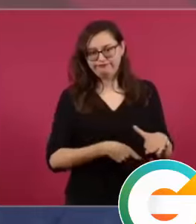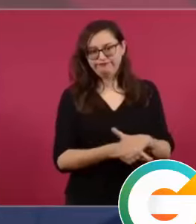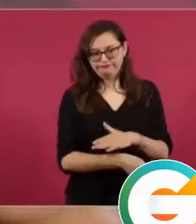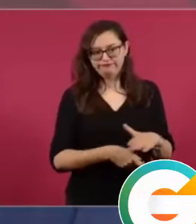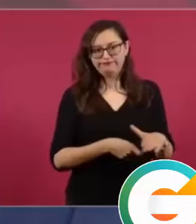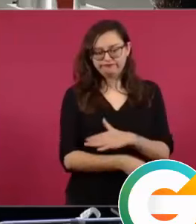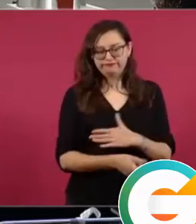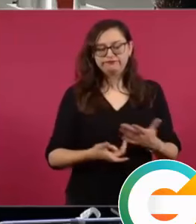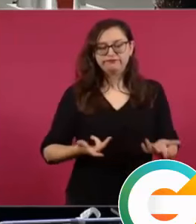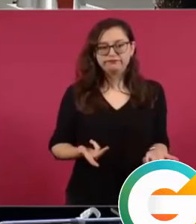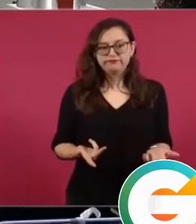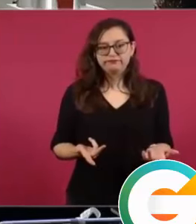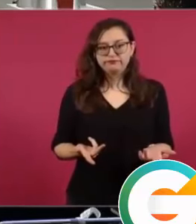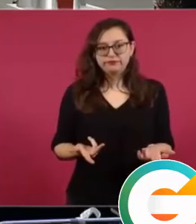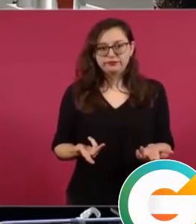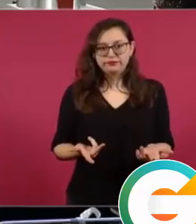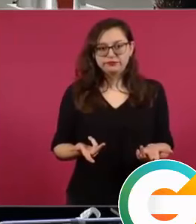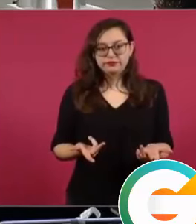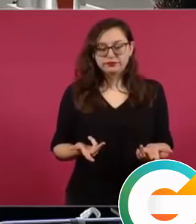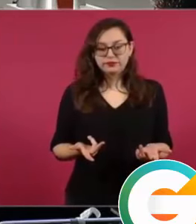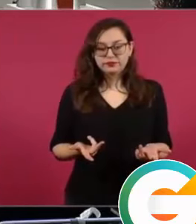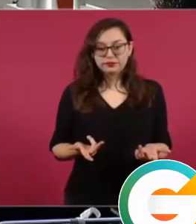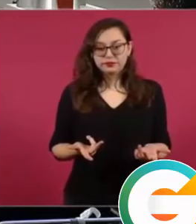del gobierno